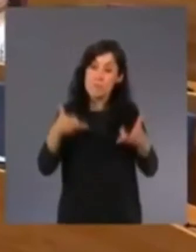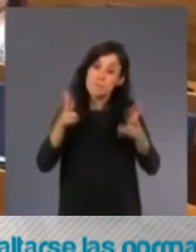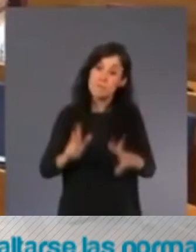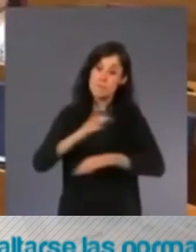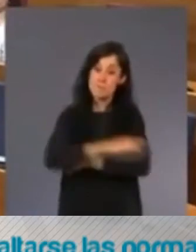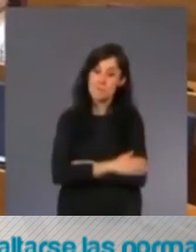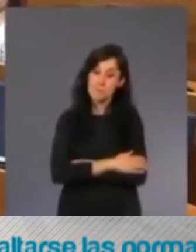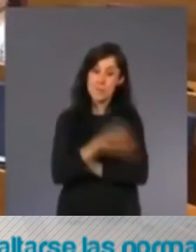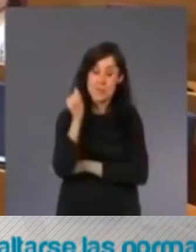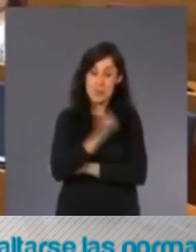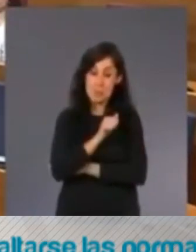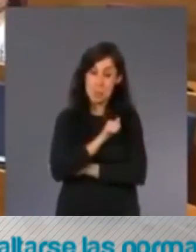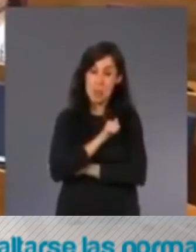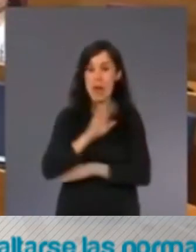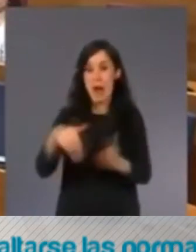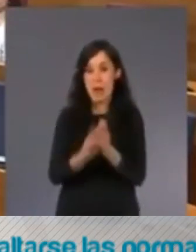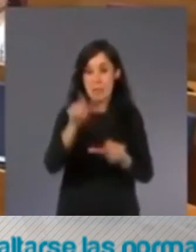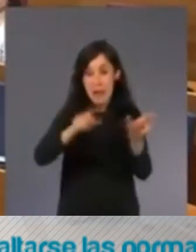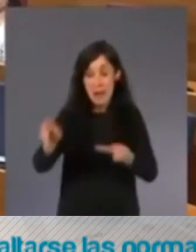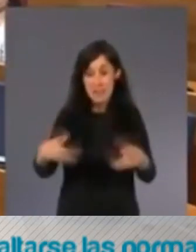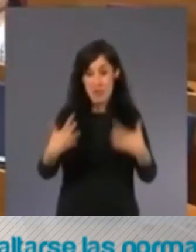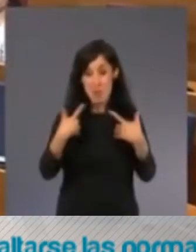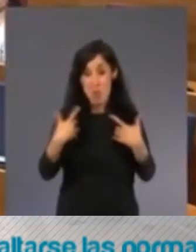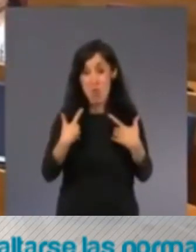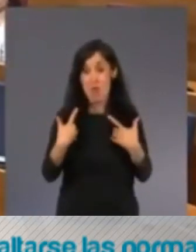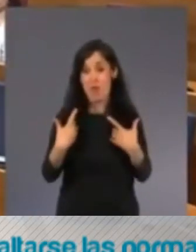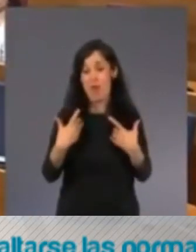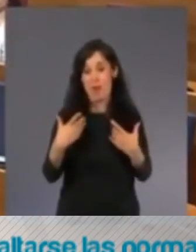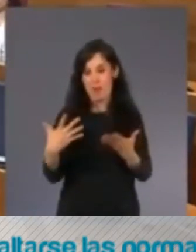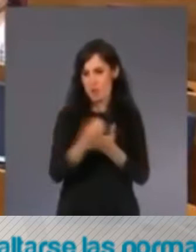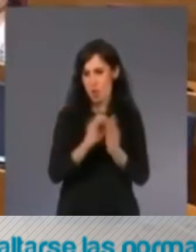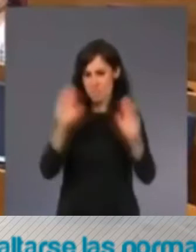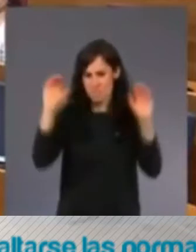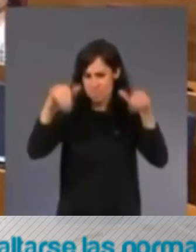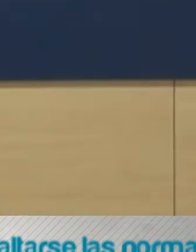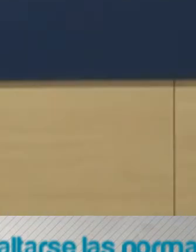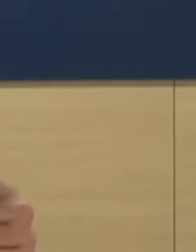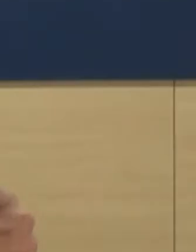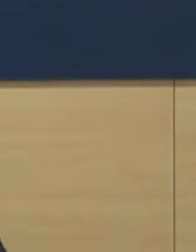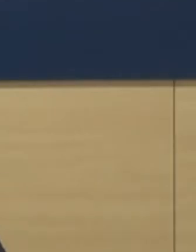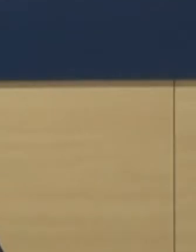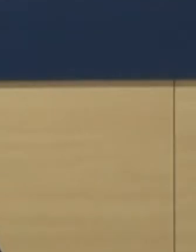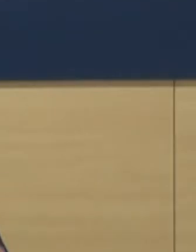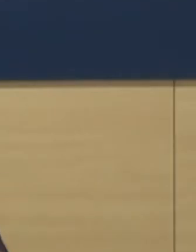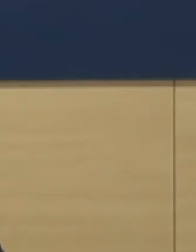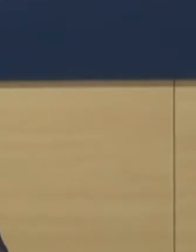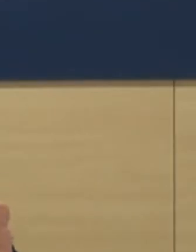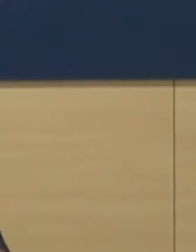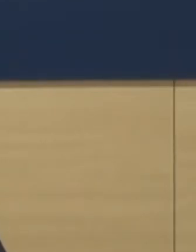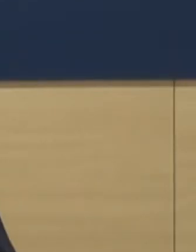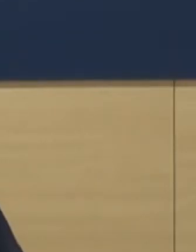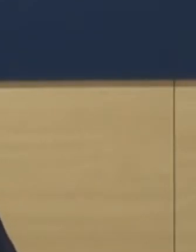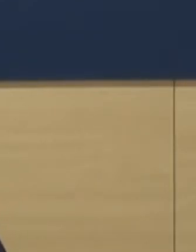el diputado en las cortes valencianas por el partido popular de la provincia de alicante fernando pastor ha presentado una denuncia